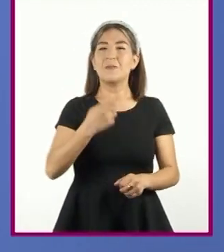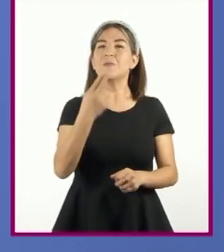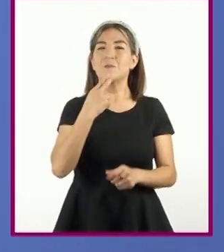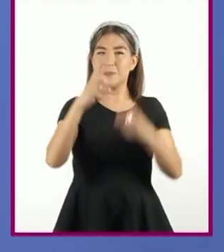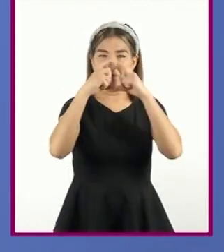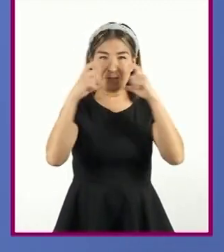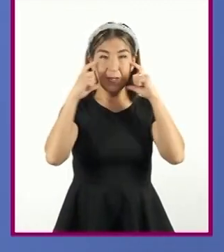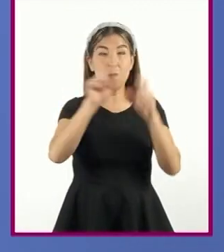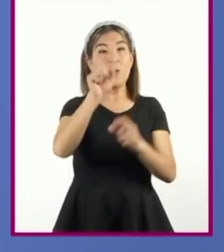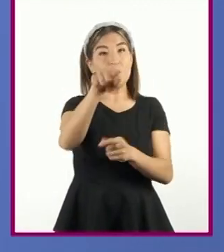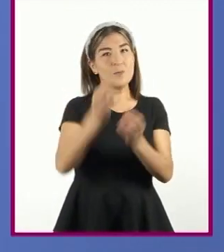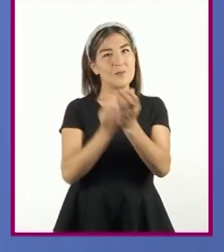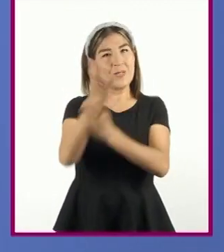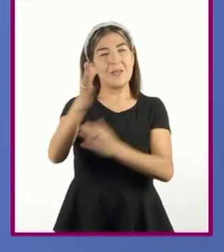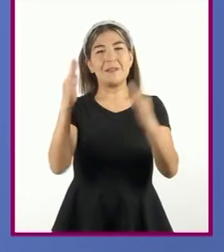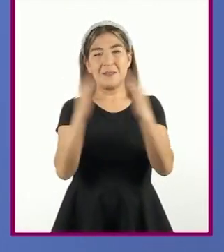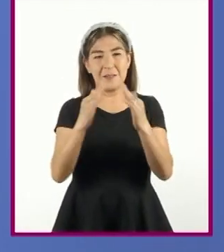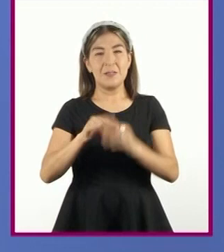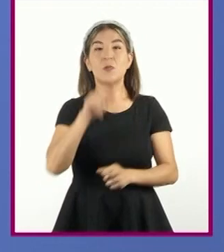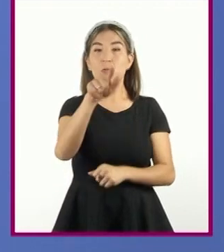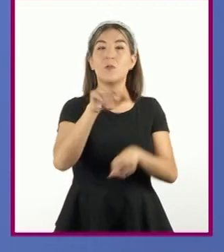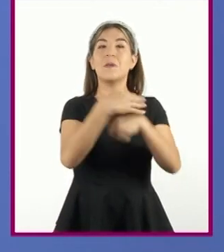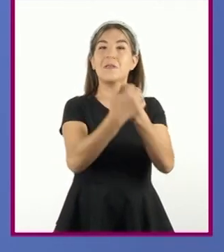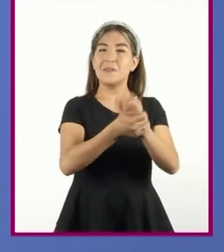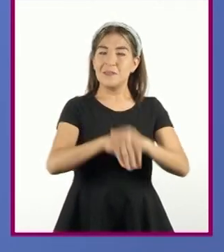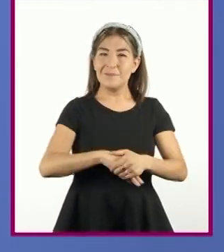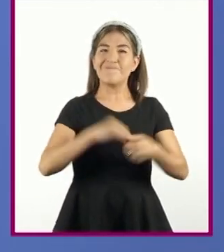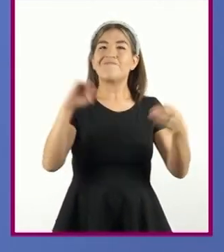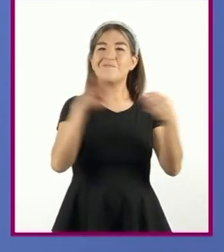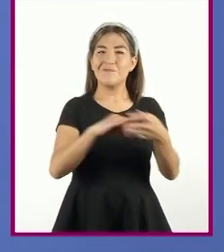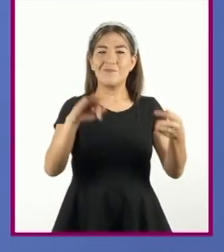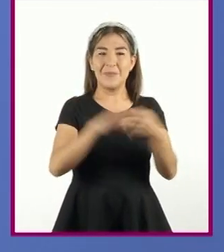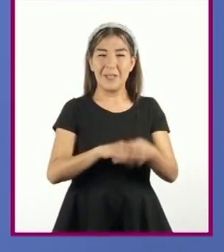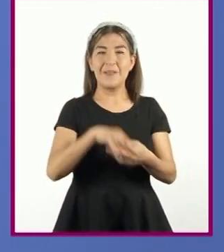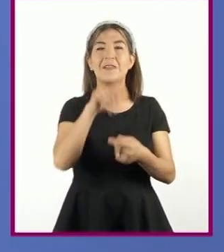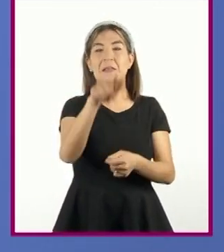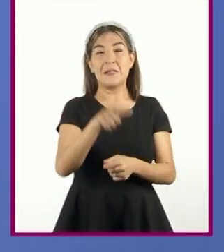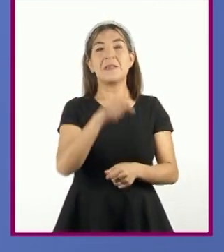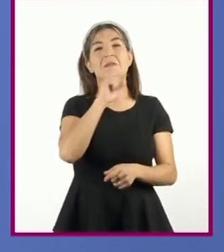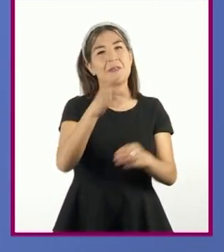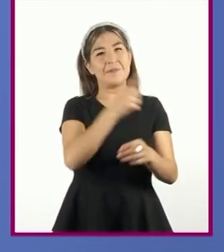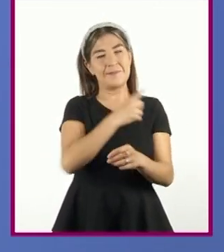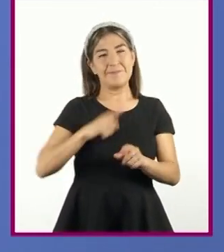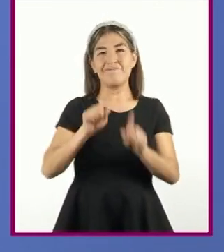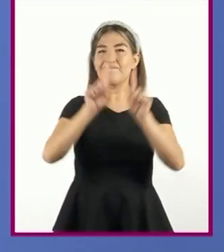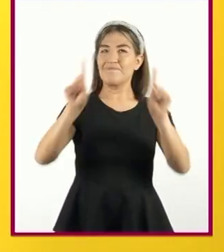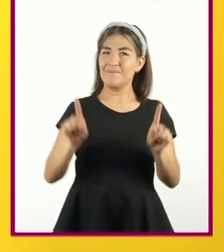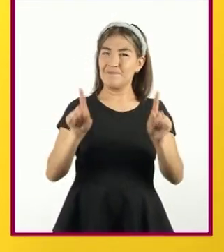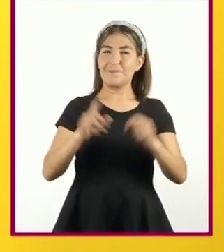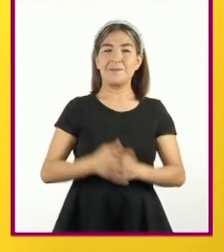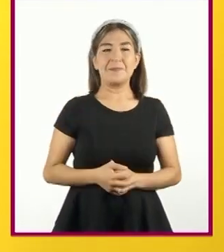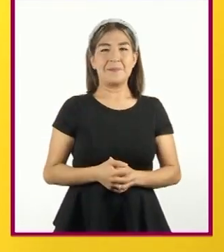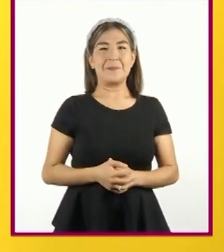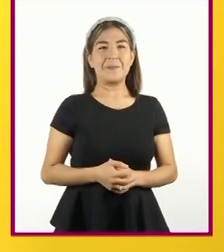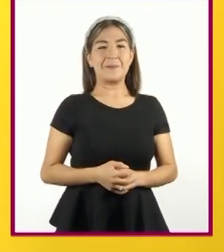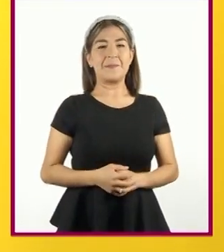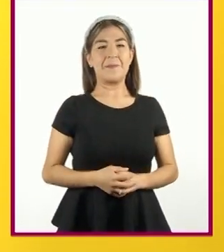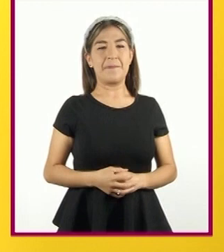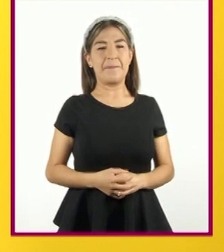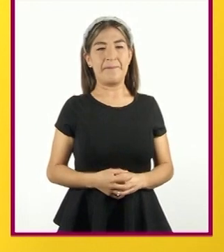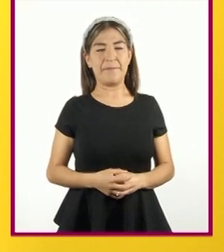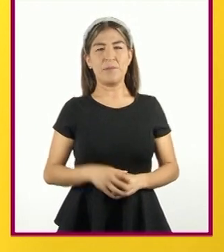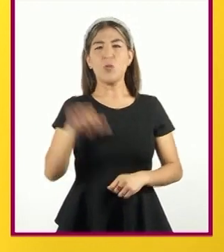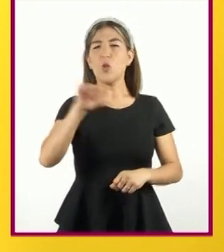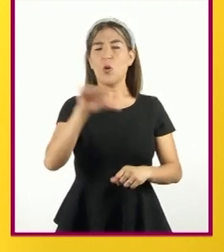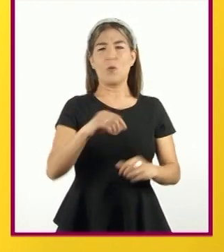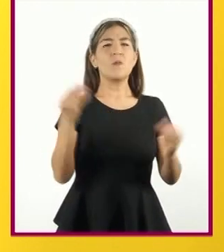cubrebocas al salir de casa, lavarse las manos constantemente y mantener la sana distancia. El propósito de